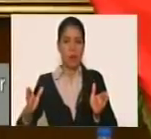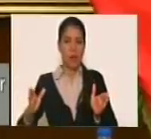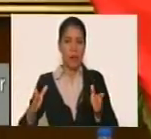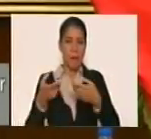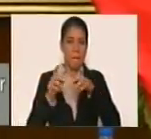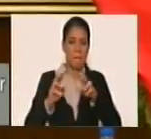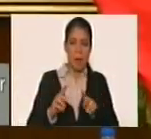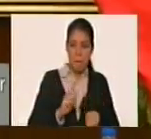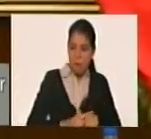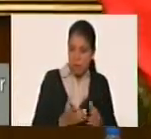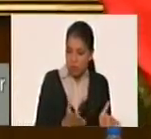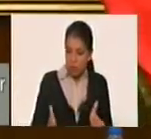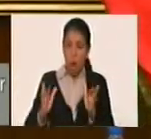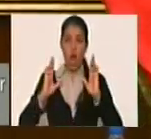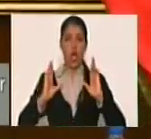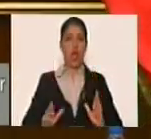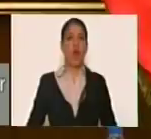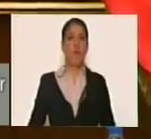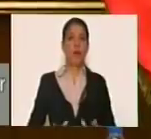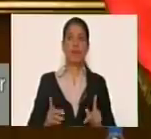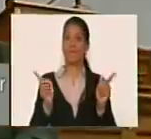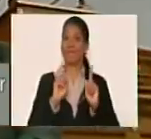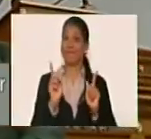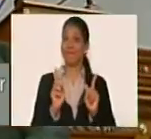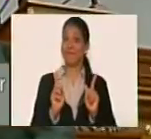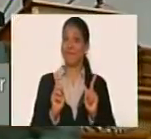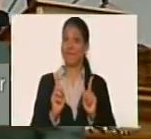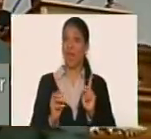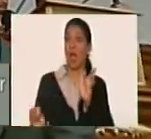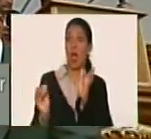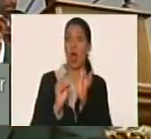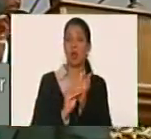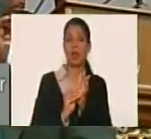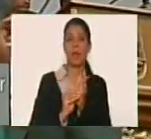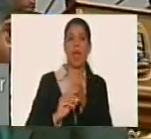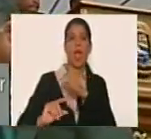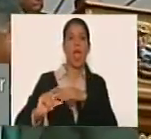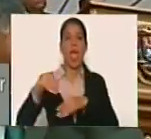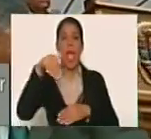paz. Y por eso se reprogramó las elecciones de gobernación,